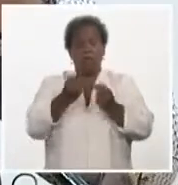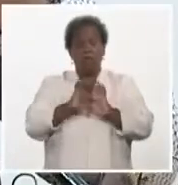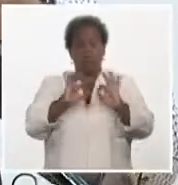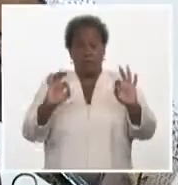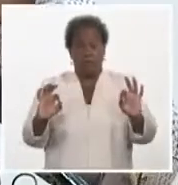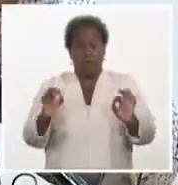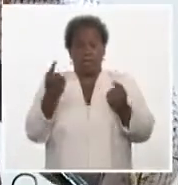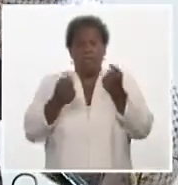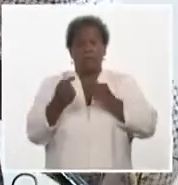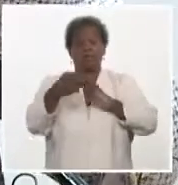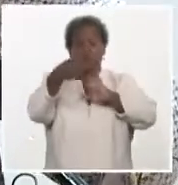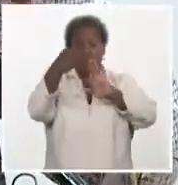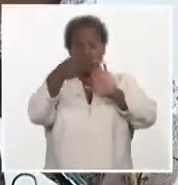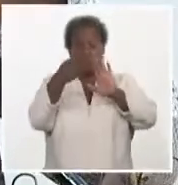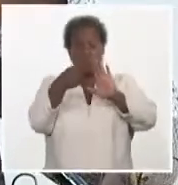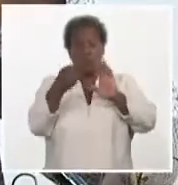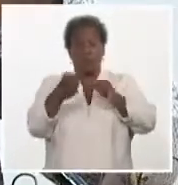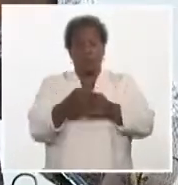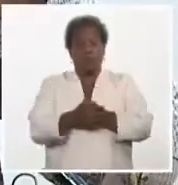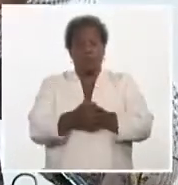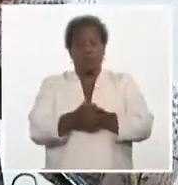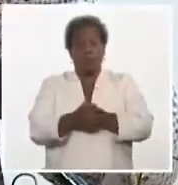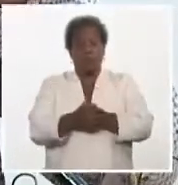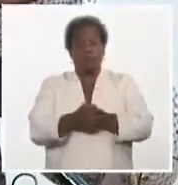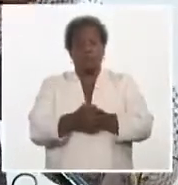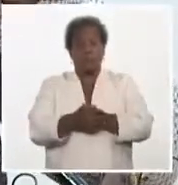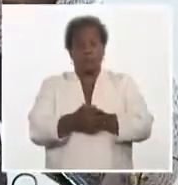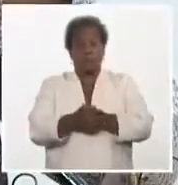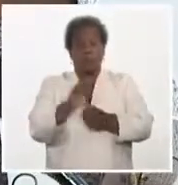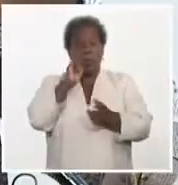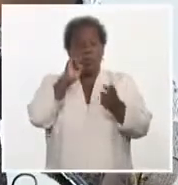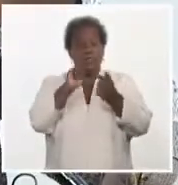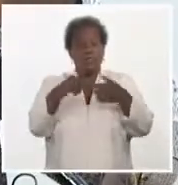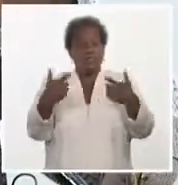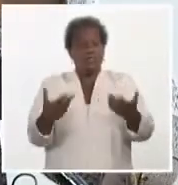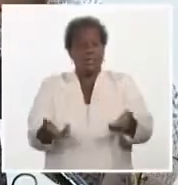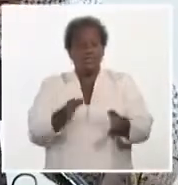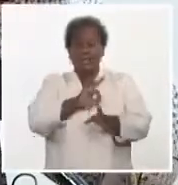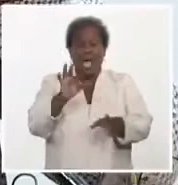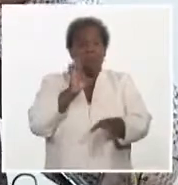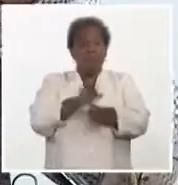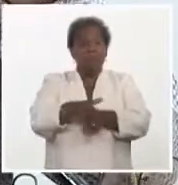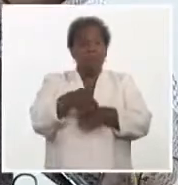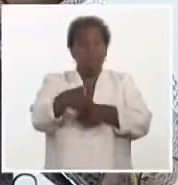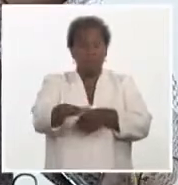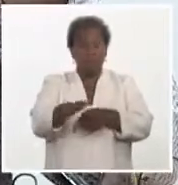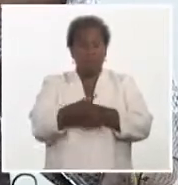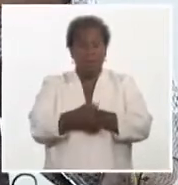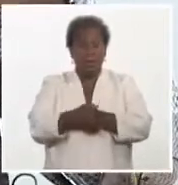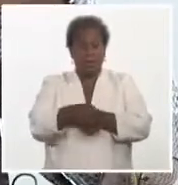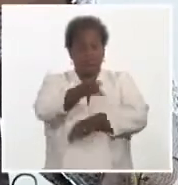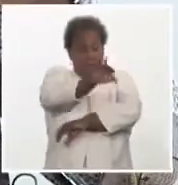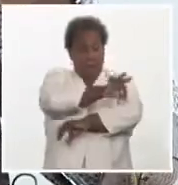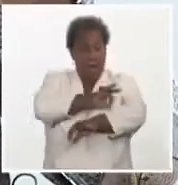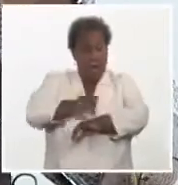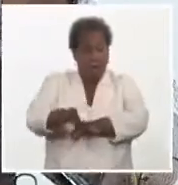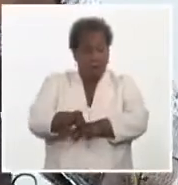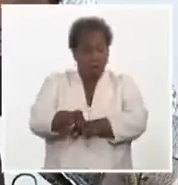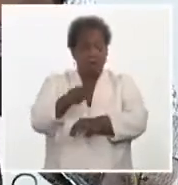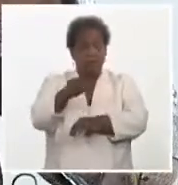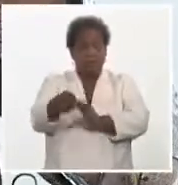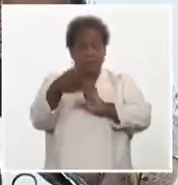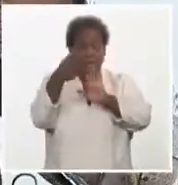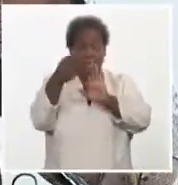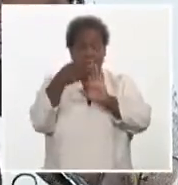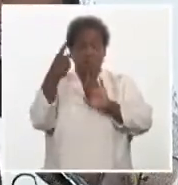algunas asignaturas, con el objetivo de que cuando empecemos ya con un diseño curricular en